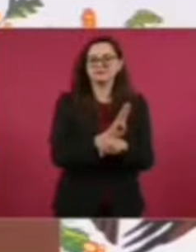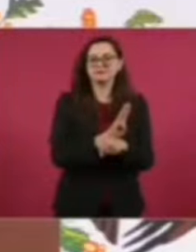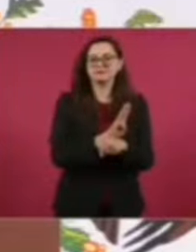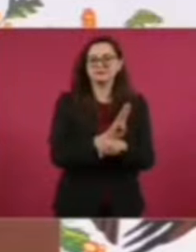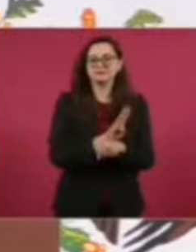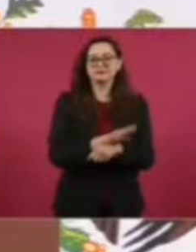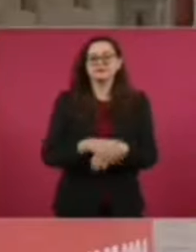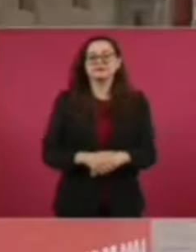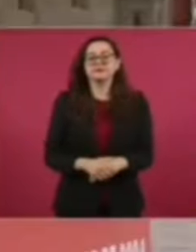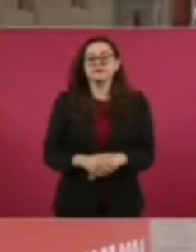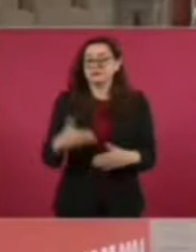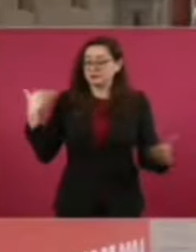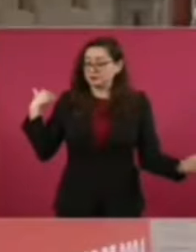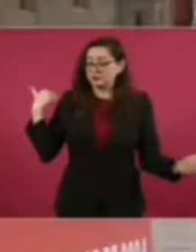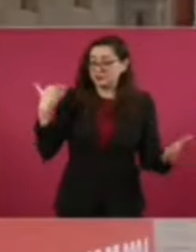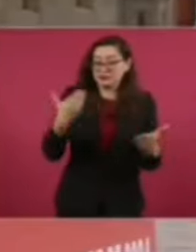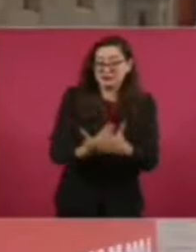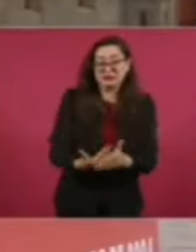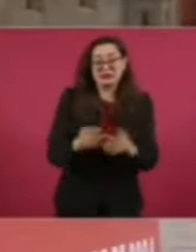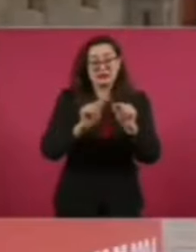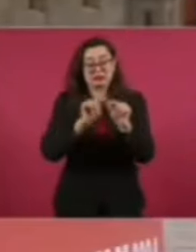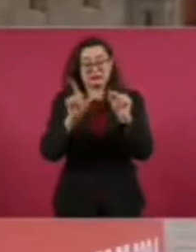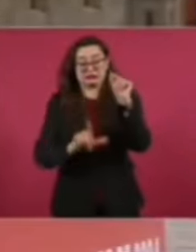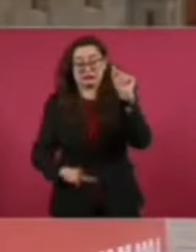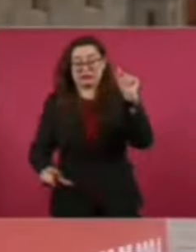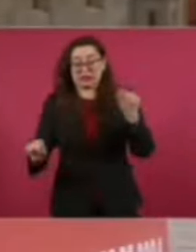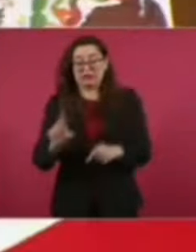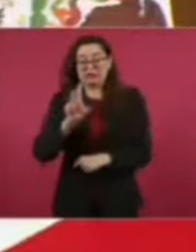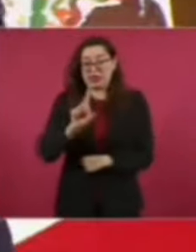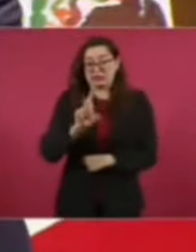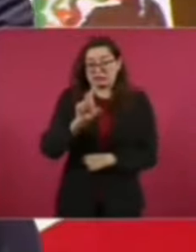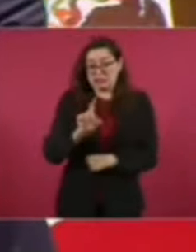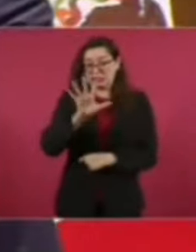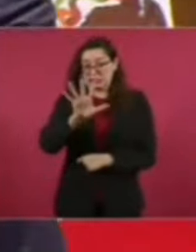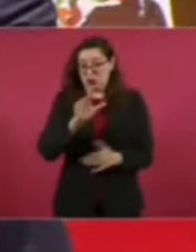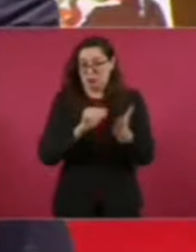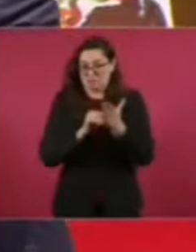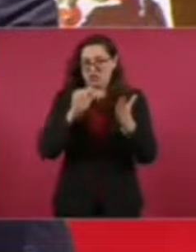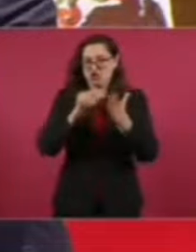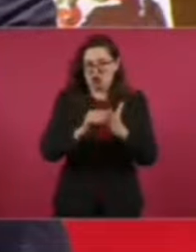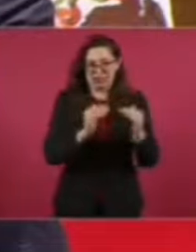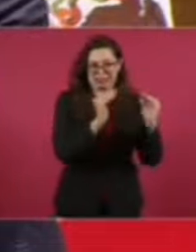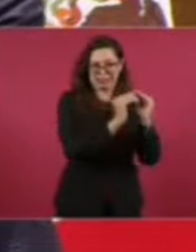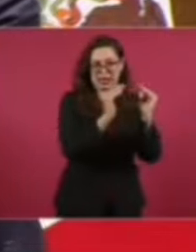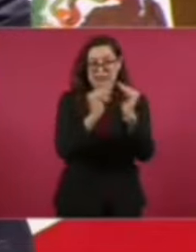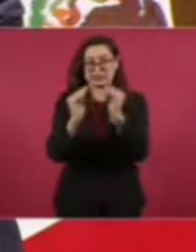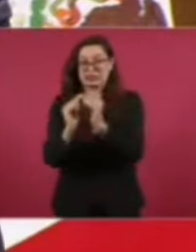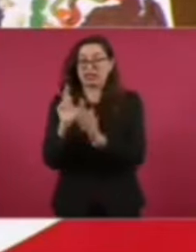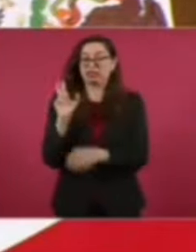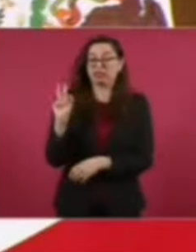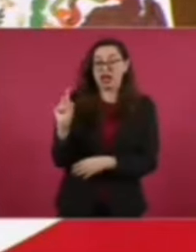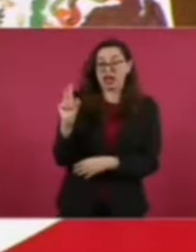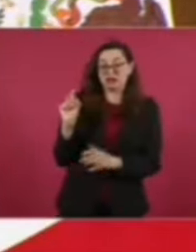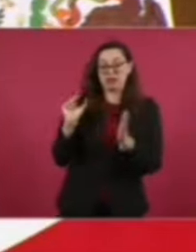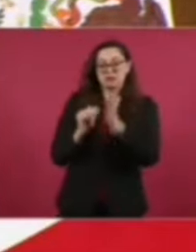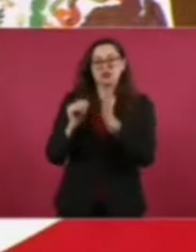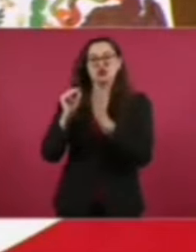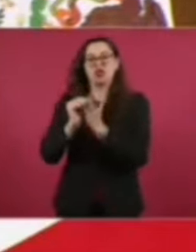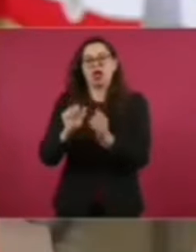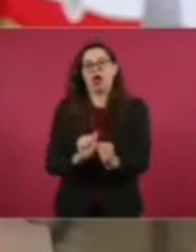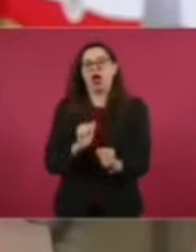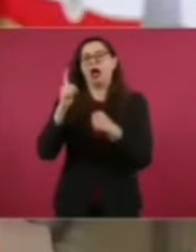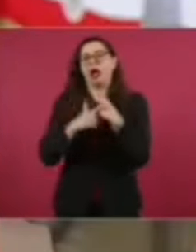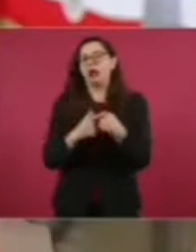A 30 millones de hogares, de 35 millones que existen en nuestro país, les llega cuando menos un programa